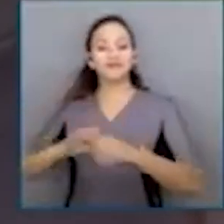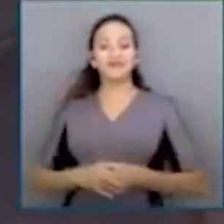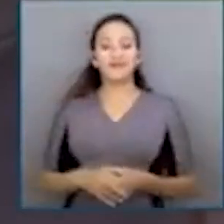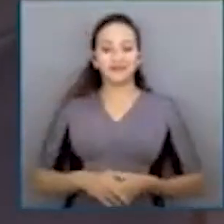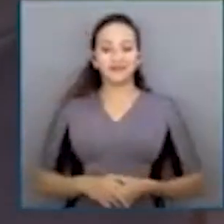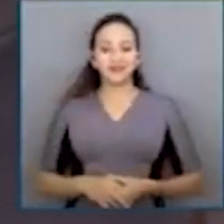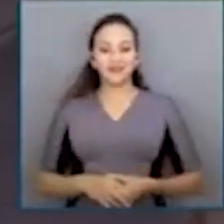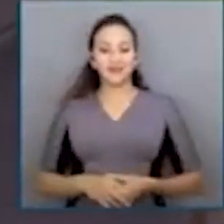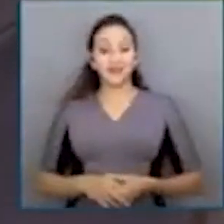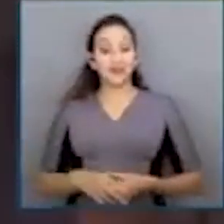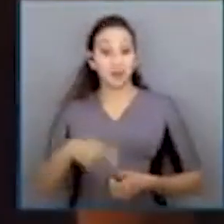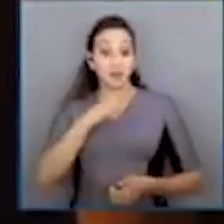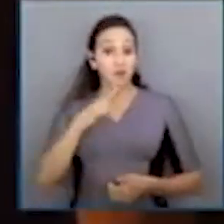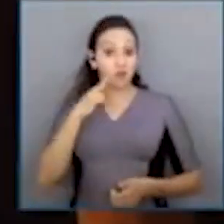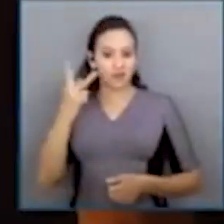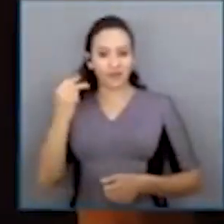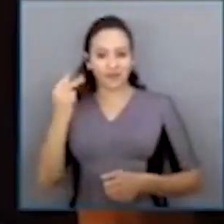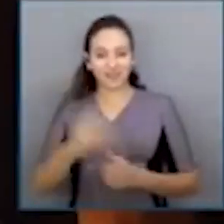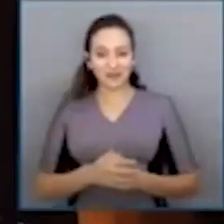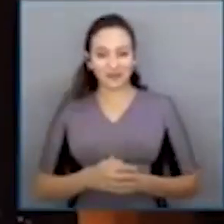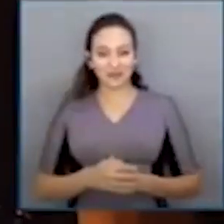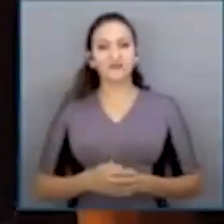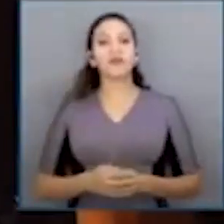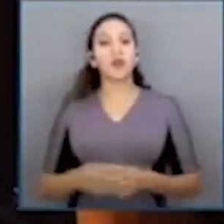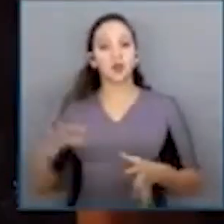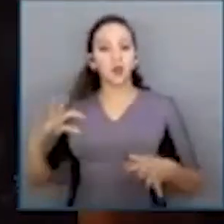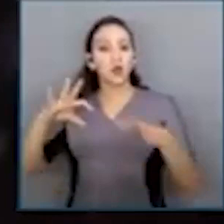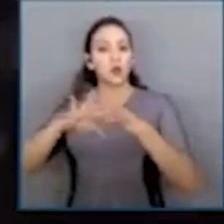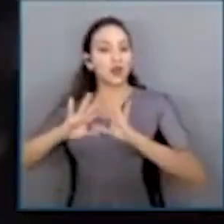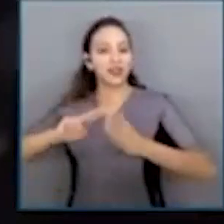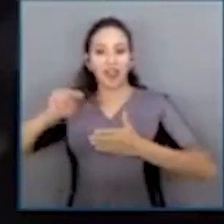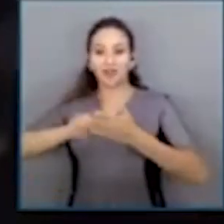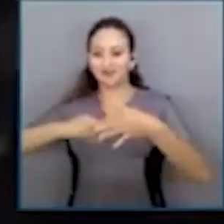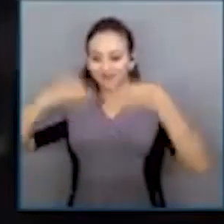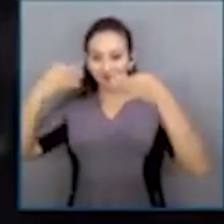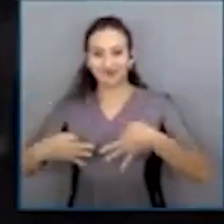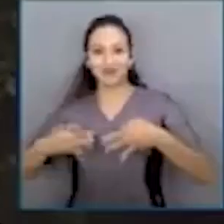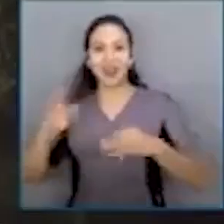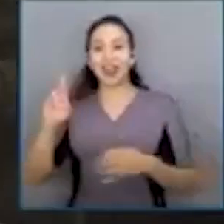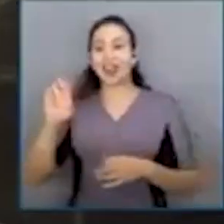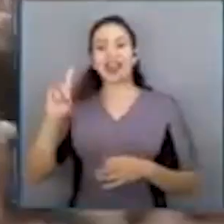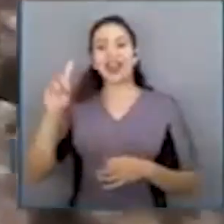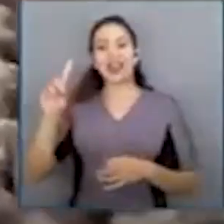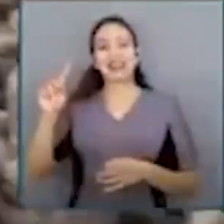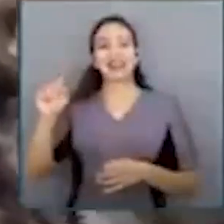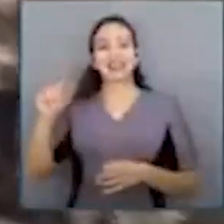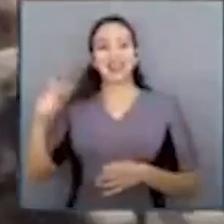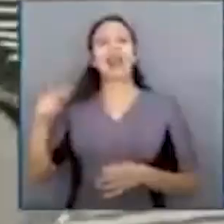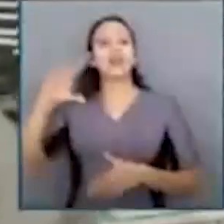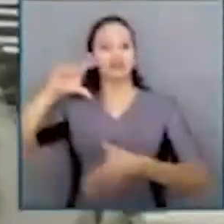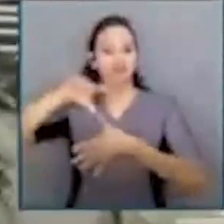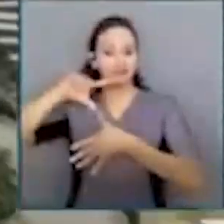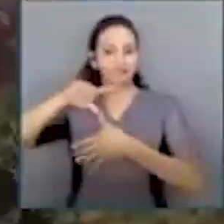el canal del poder judicial de la federación se unió formalmente a la red tal América Latina Unión referente de